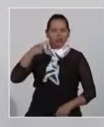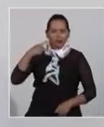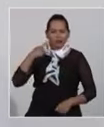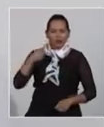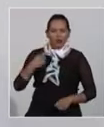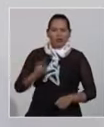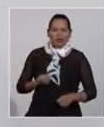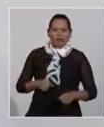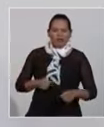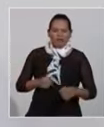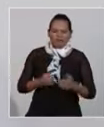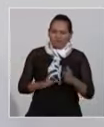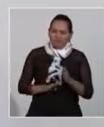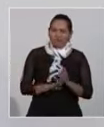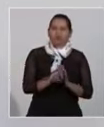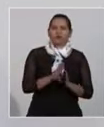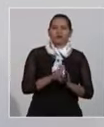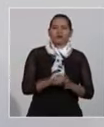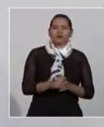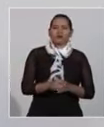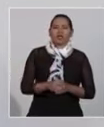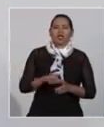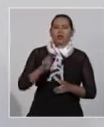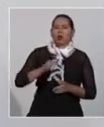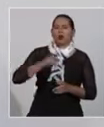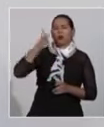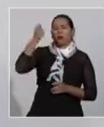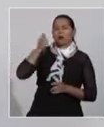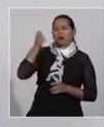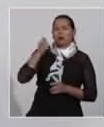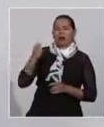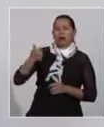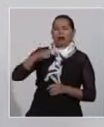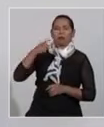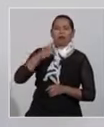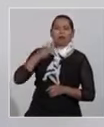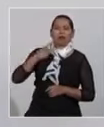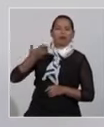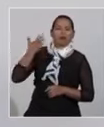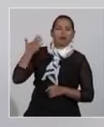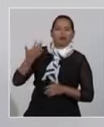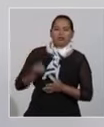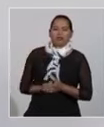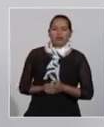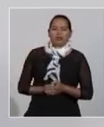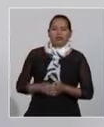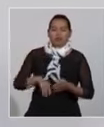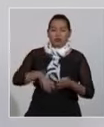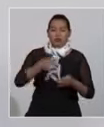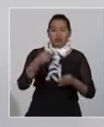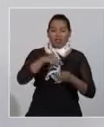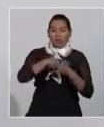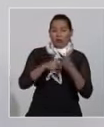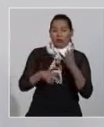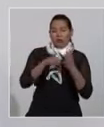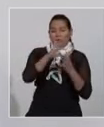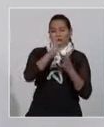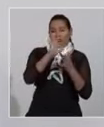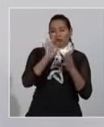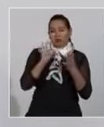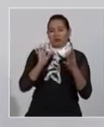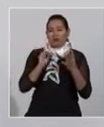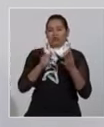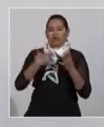dorado para los burócratas y para los políticos del siglo pasado. Aquí tenemos 4 opciones. Martéric Alonso y la defensa del status